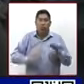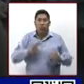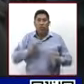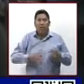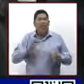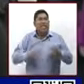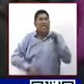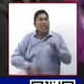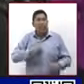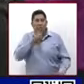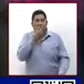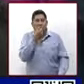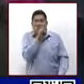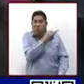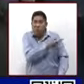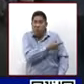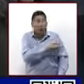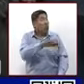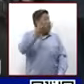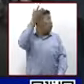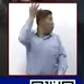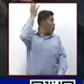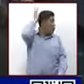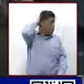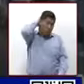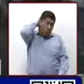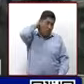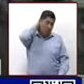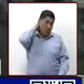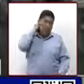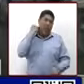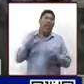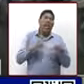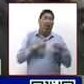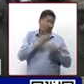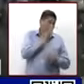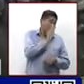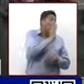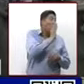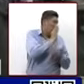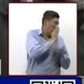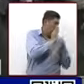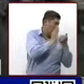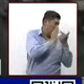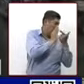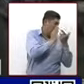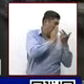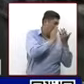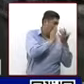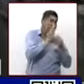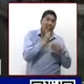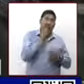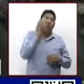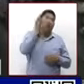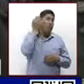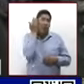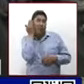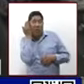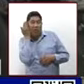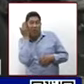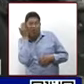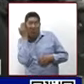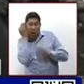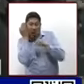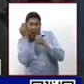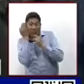hubiera filtrado, esto sería muy grave porque estarían soplándoles a quienes pudieran ser los futuros magistrados o autoridades